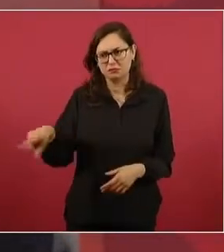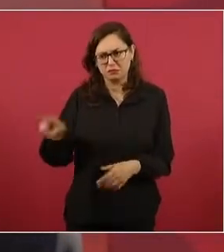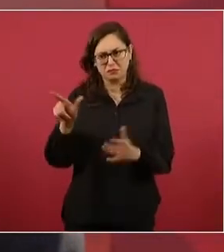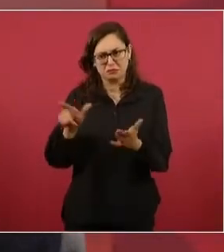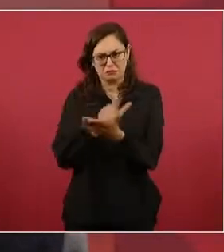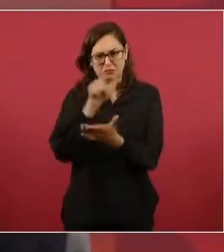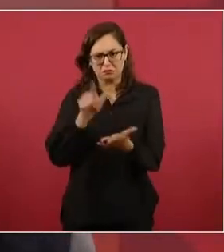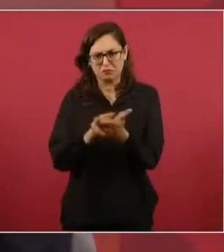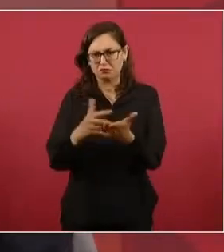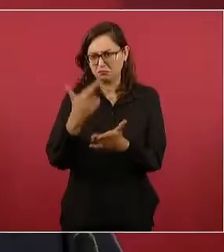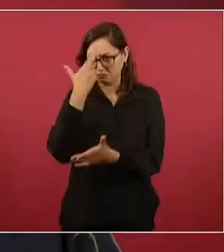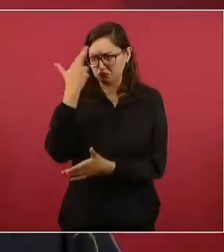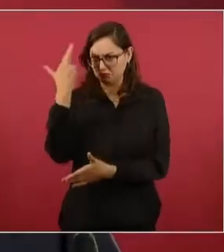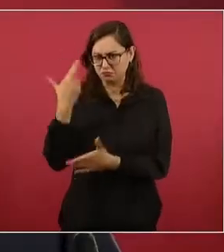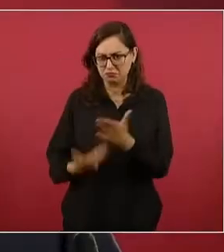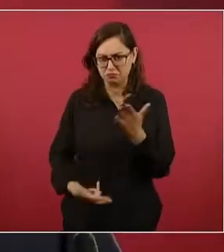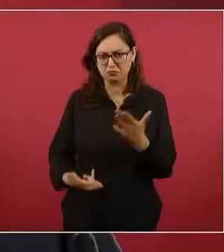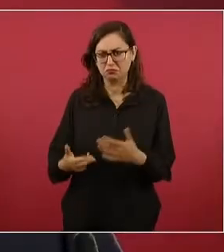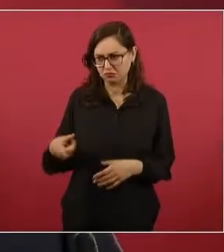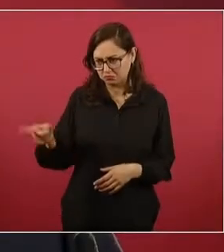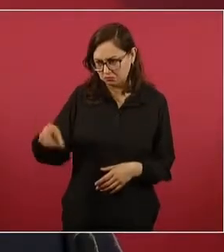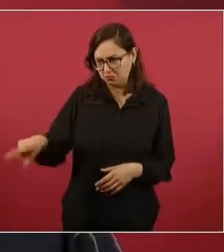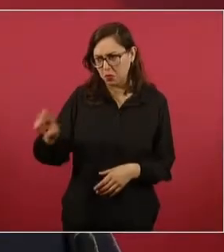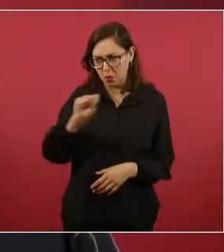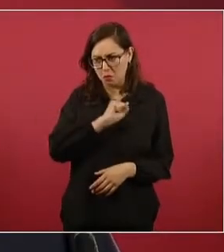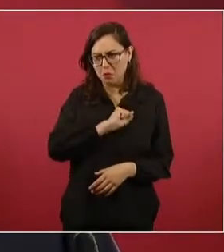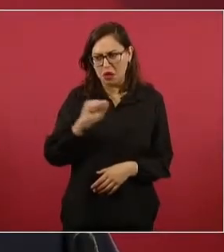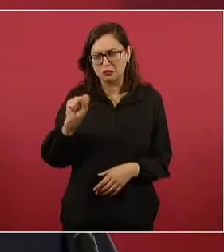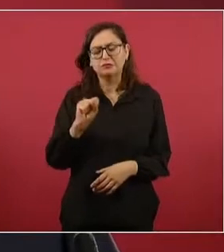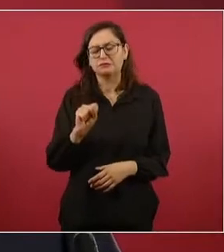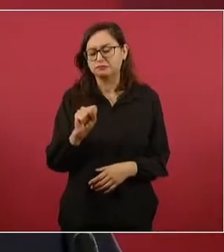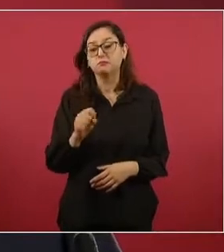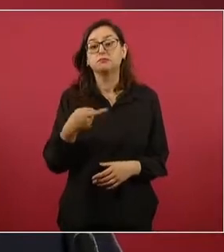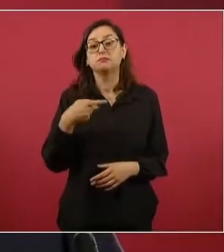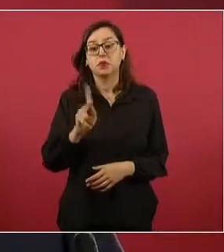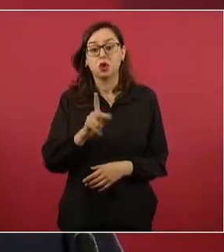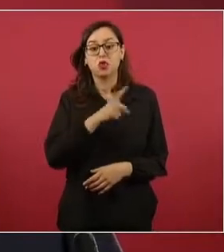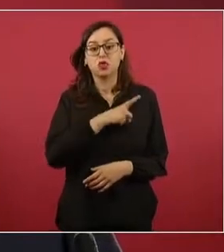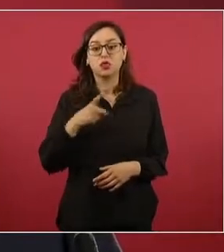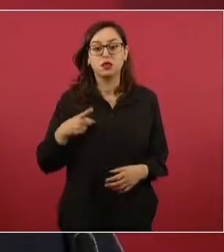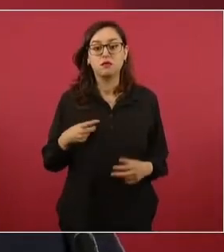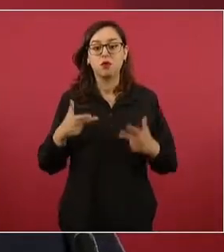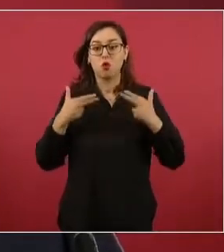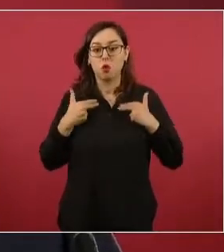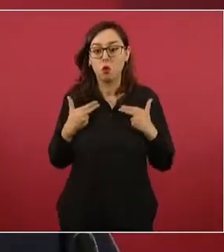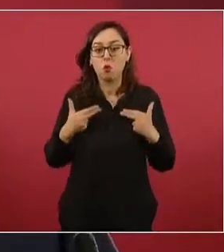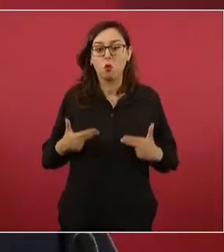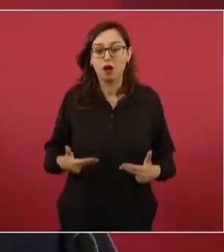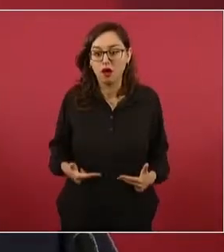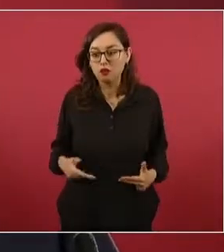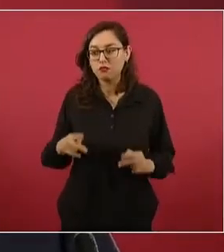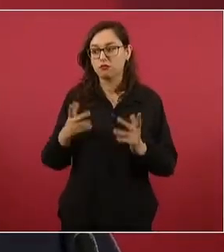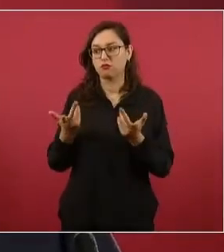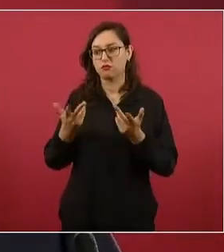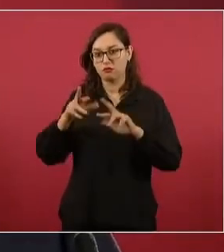y convocarlos a deponer su actitud.